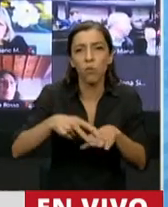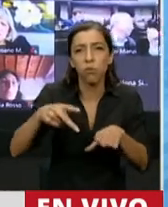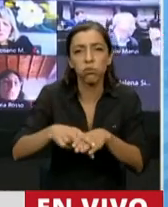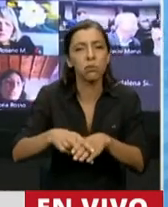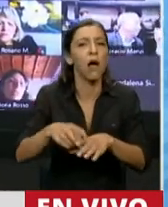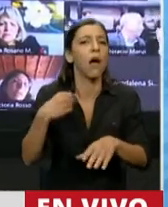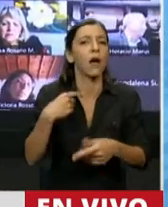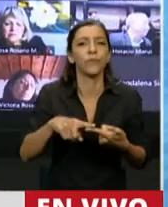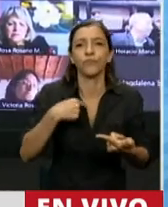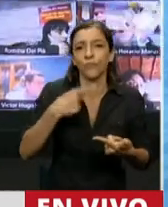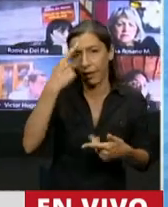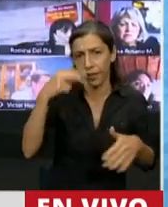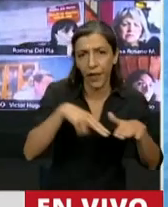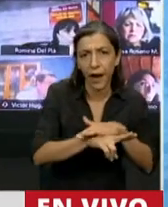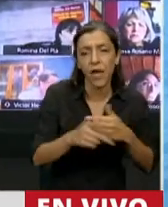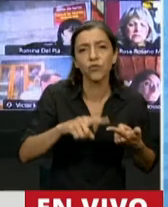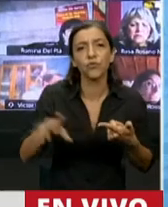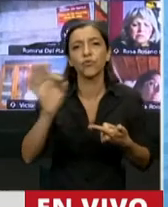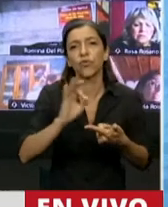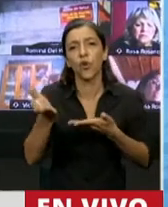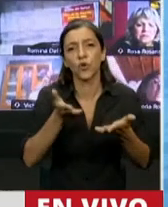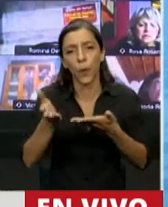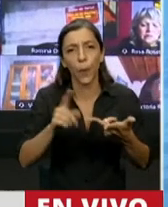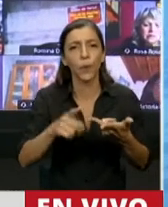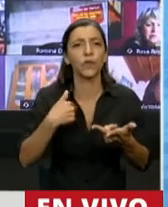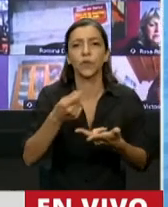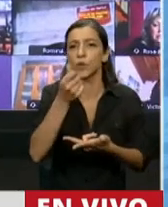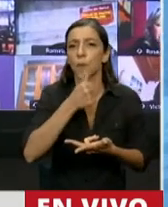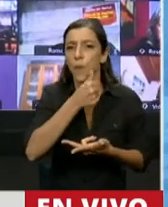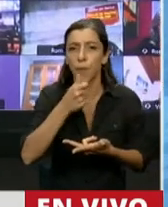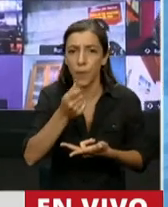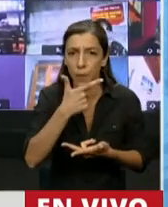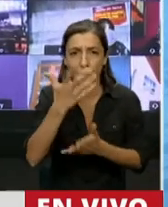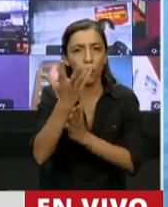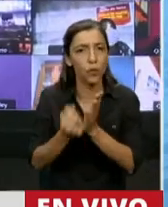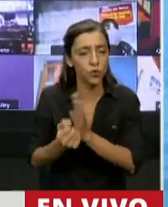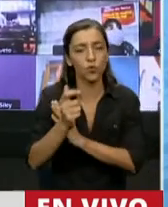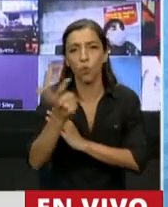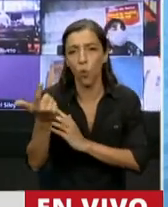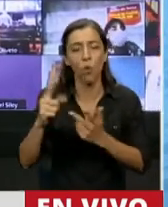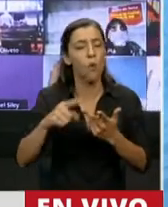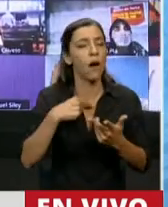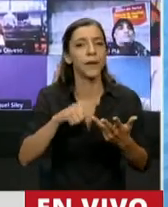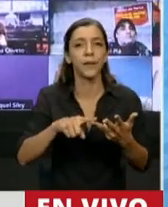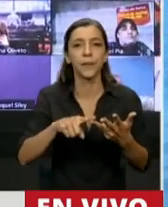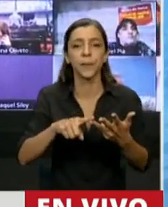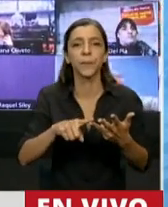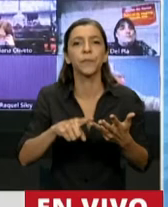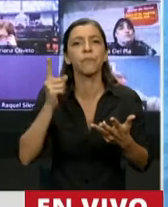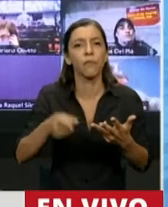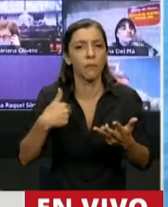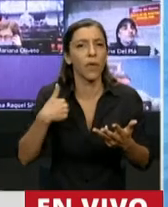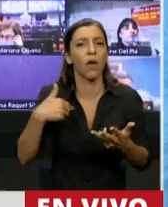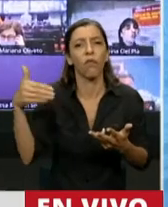prestaciones, internaciones, en los descuentos de los medicamentos, que cesen las demoras en